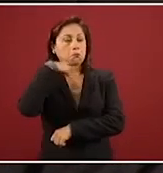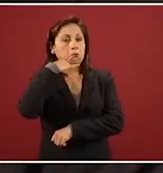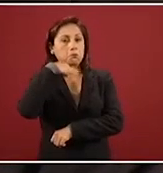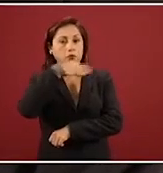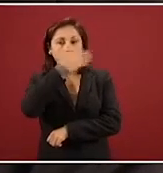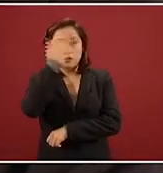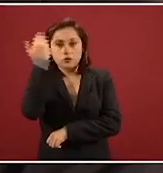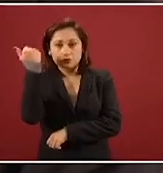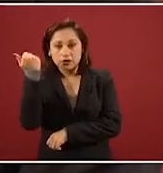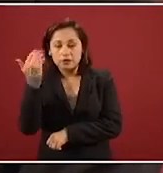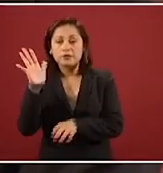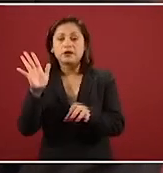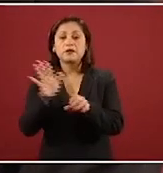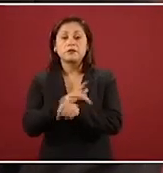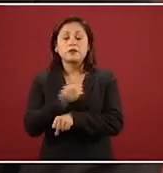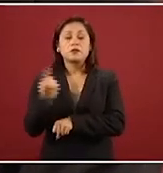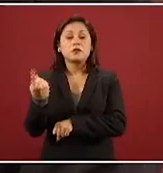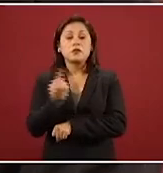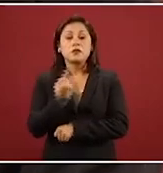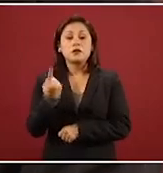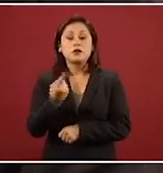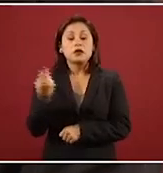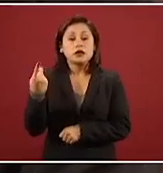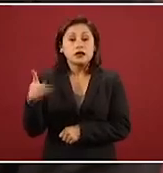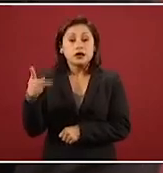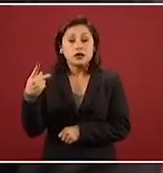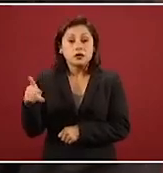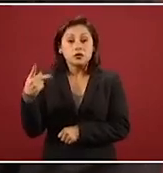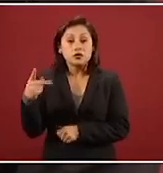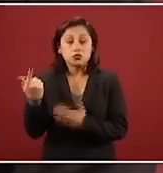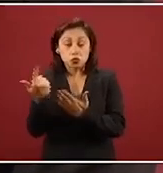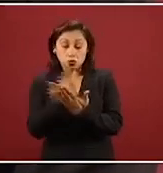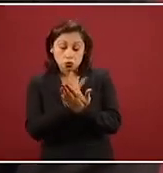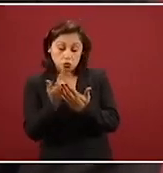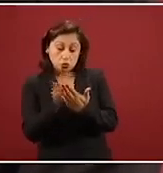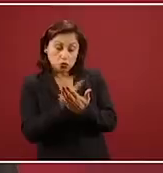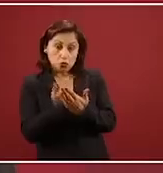porque sus nóminas las manejan